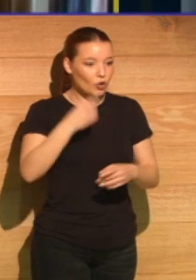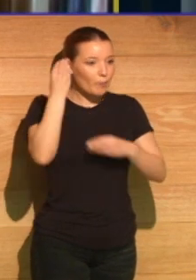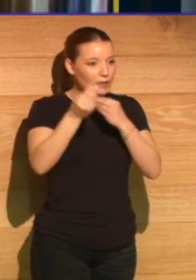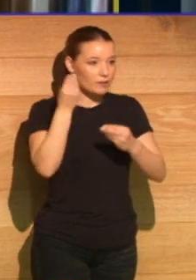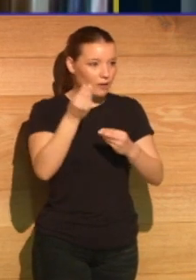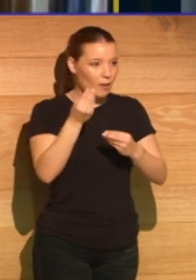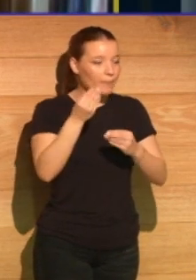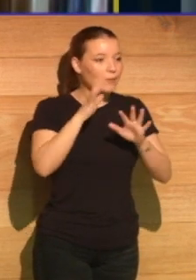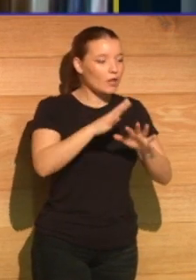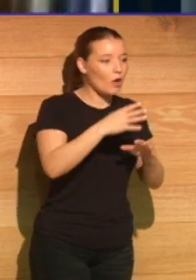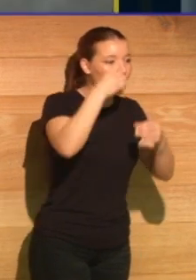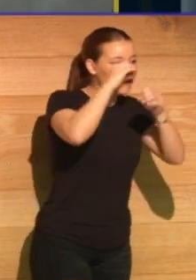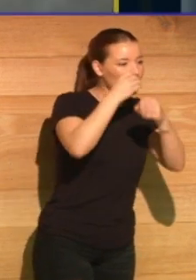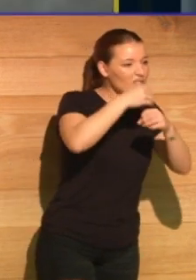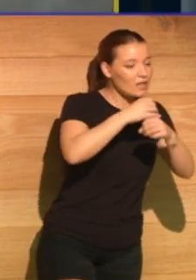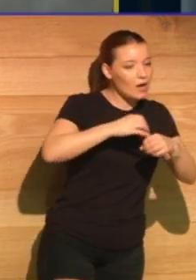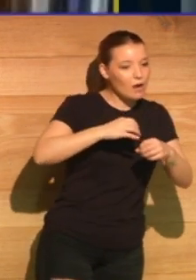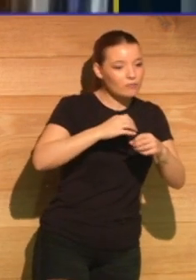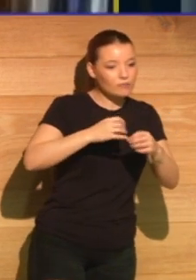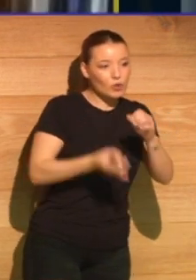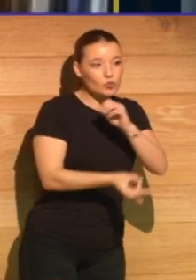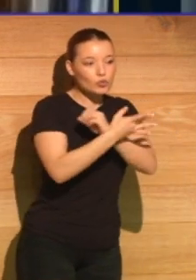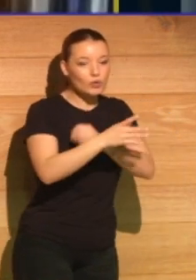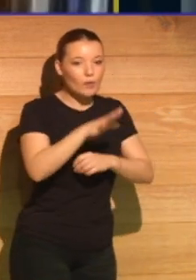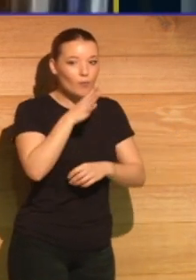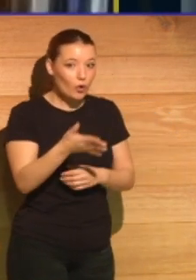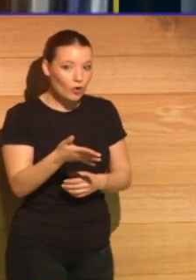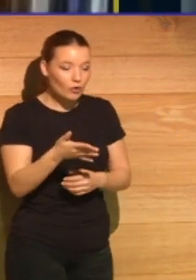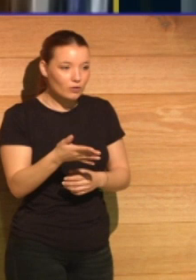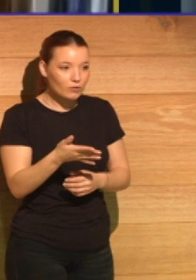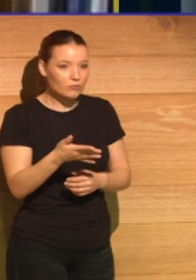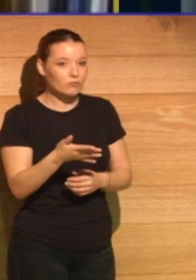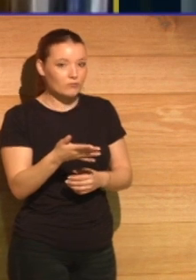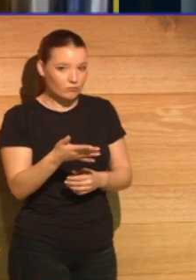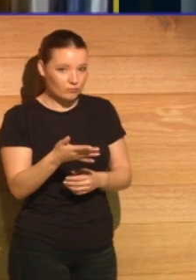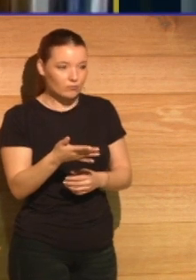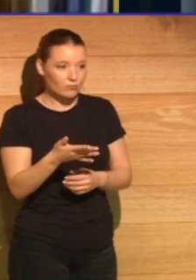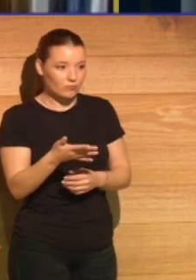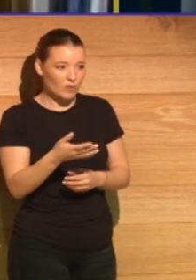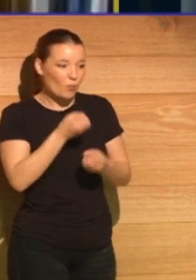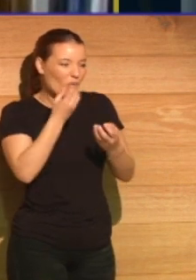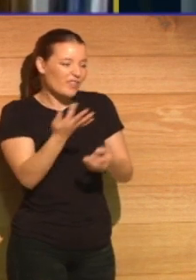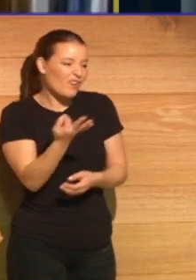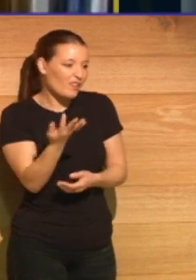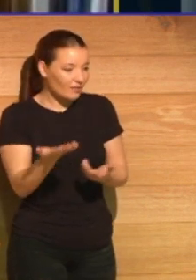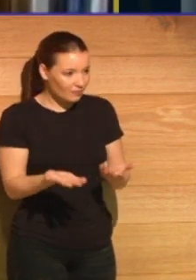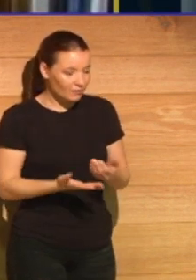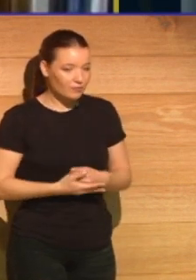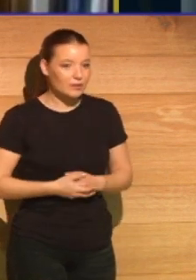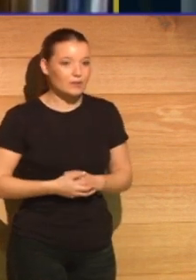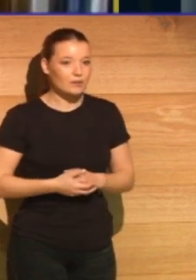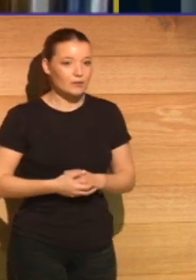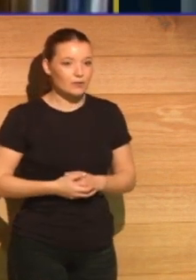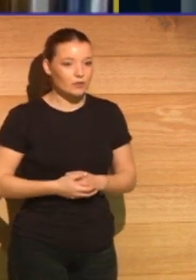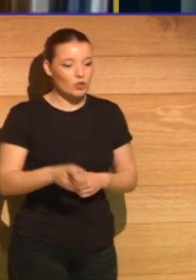física? Sí, era filosofía natural. ¿Qué estás contando? O sea, es como somos